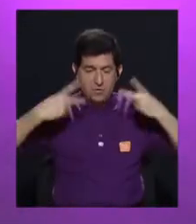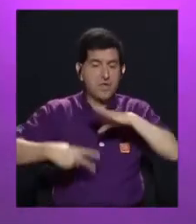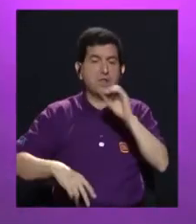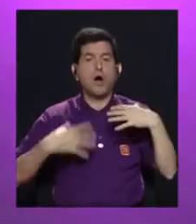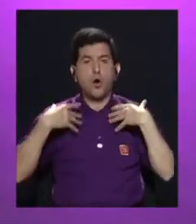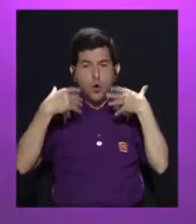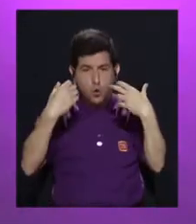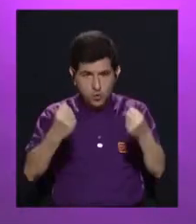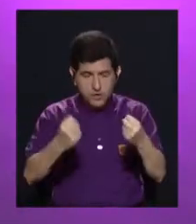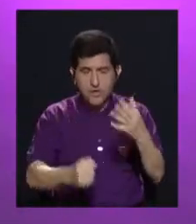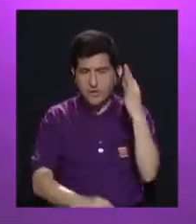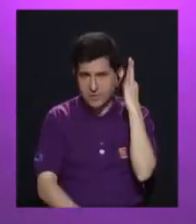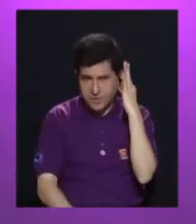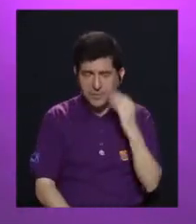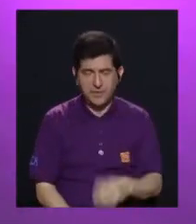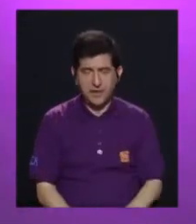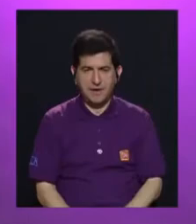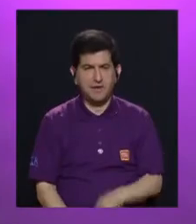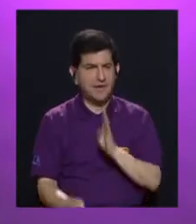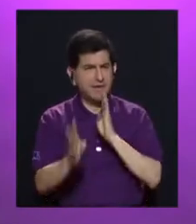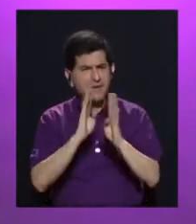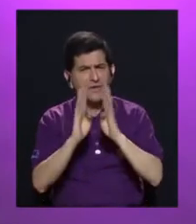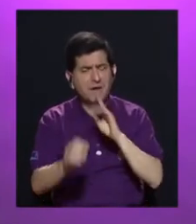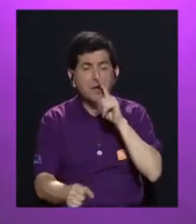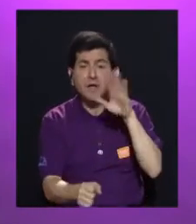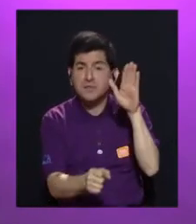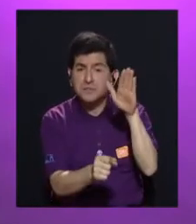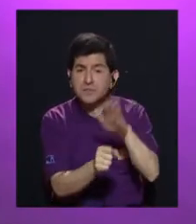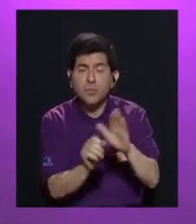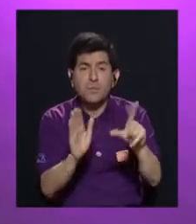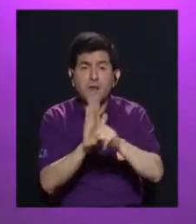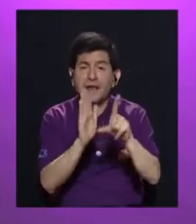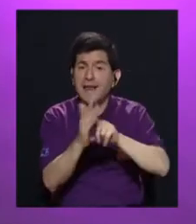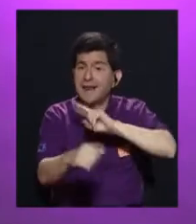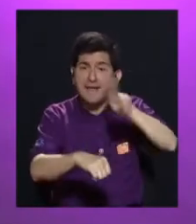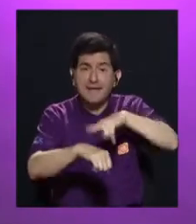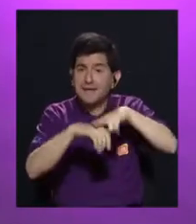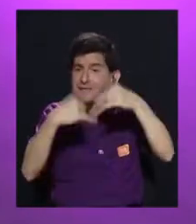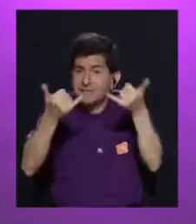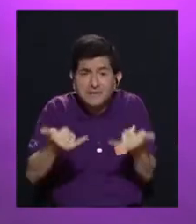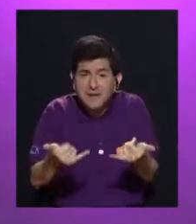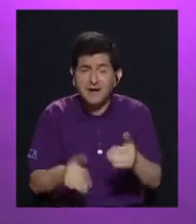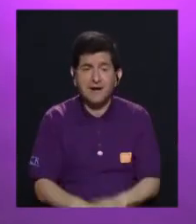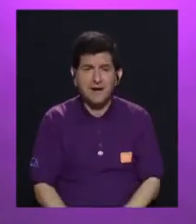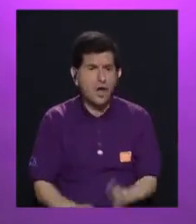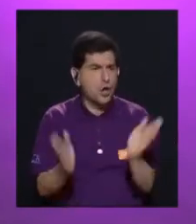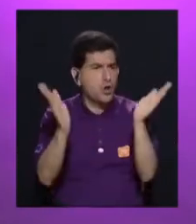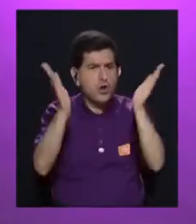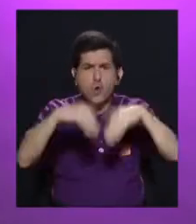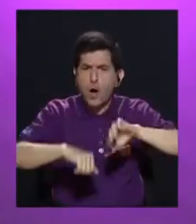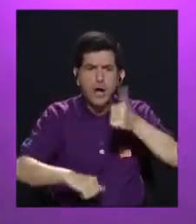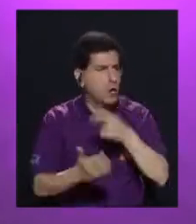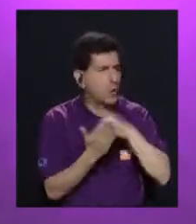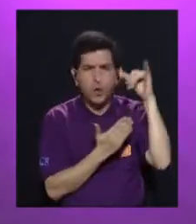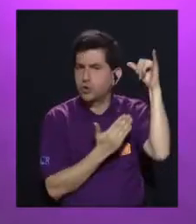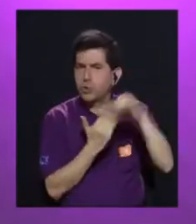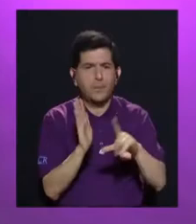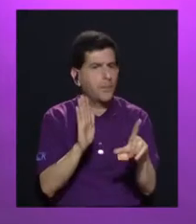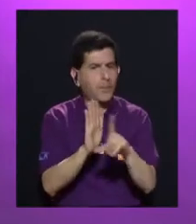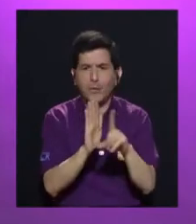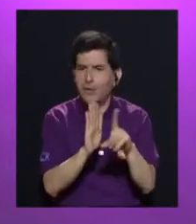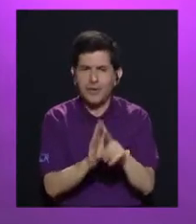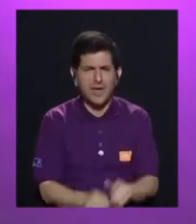salud integral de las mujeres lo que estamos hablando es de cumplir la legislación nacional y en este sentido no hay ningún otro proyecto de ley